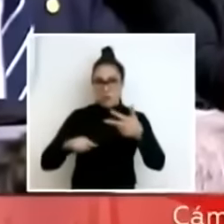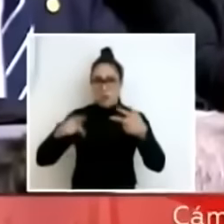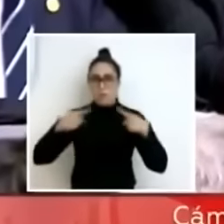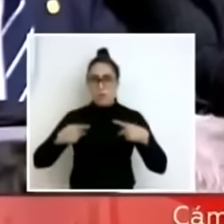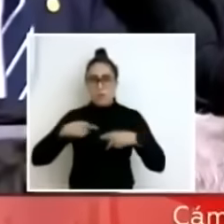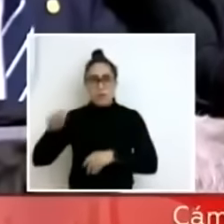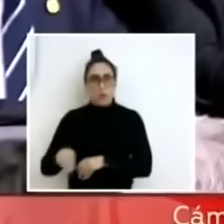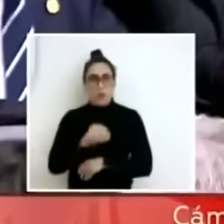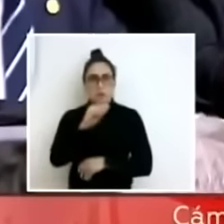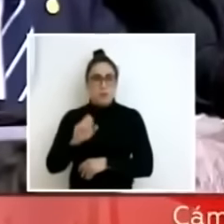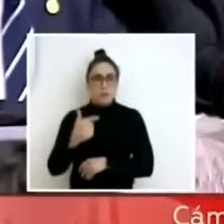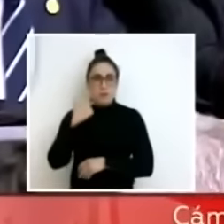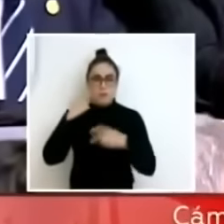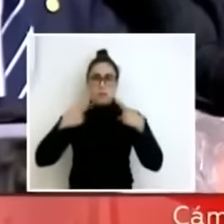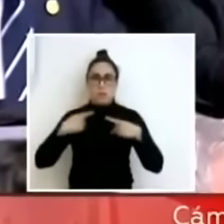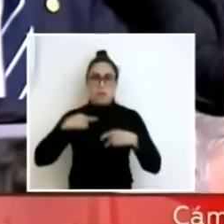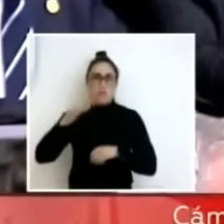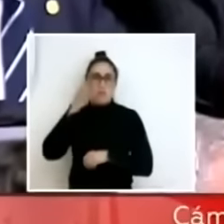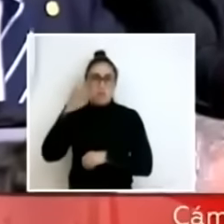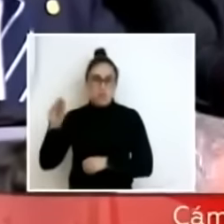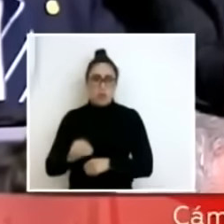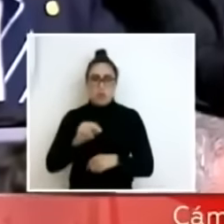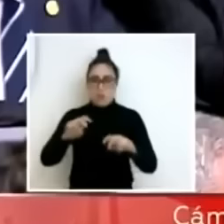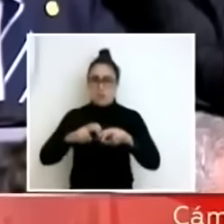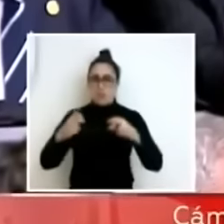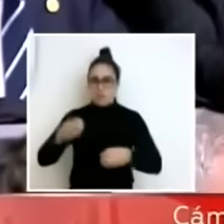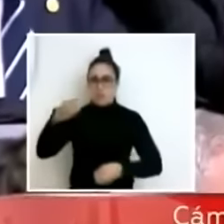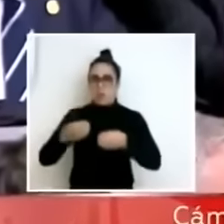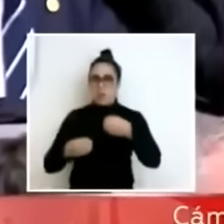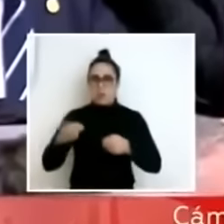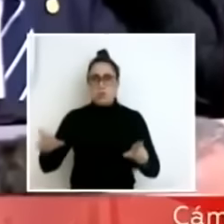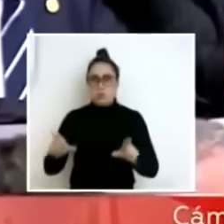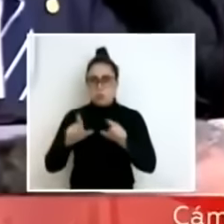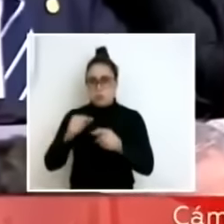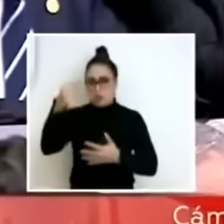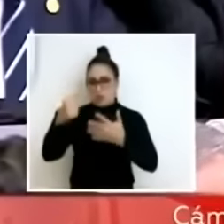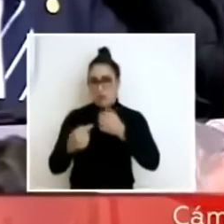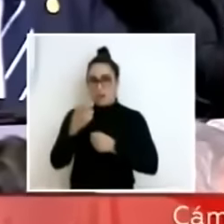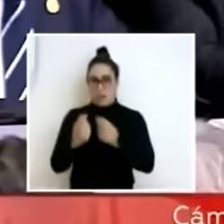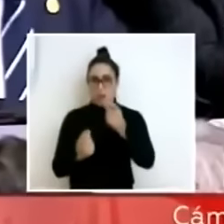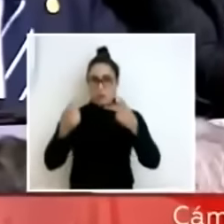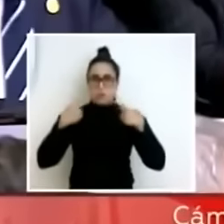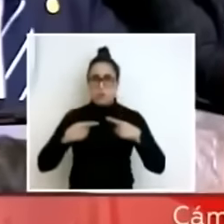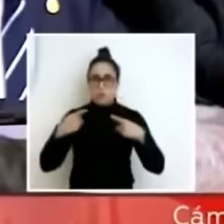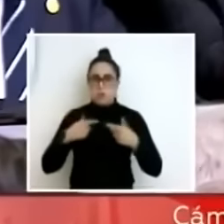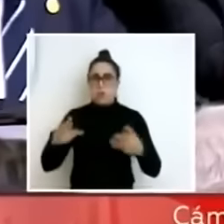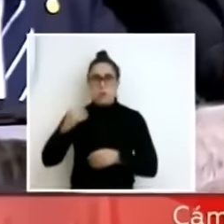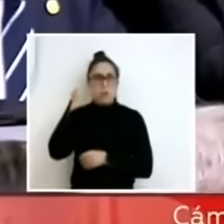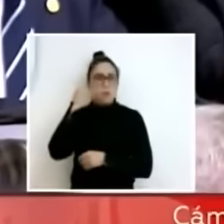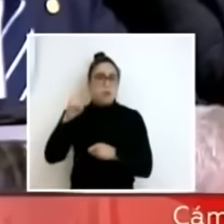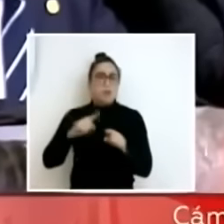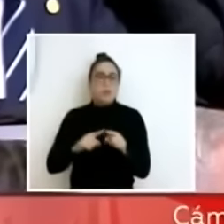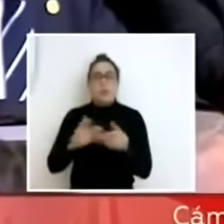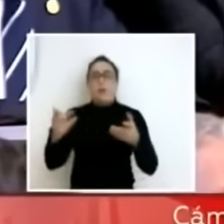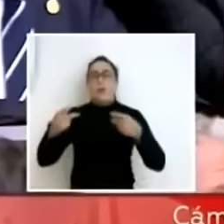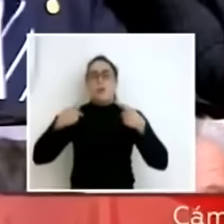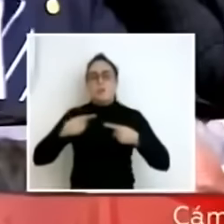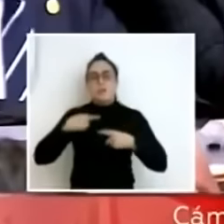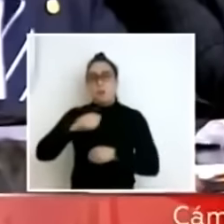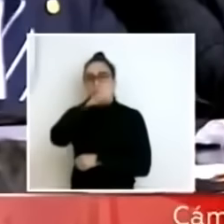fiscal integrantes también de la corte solamente por mencionar algunos ya no se diga Juárez